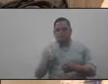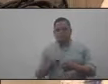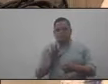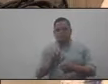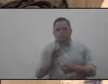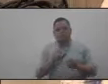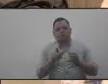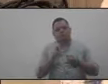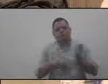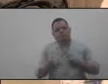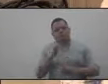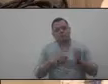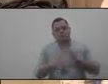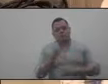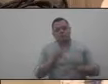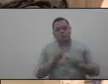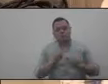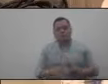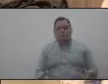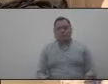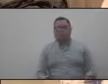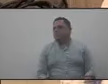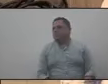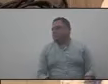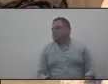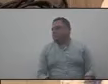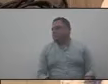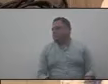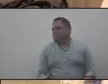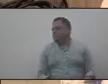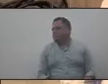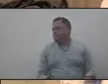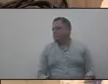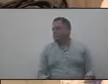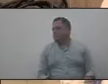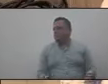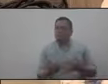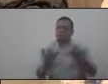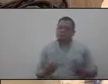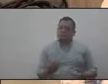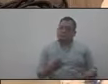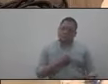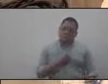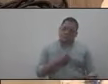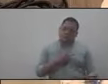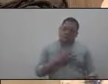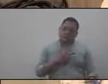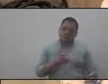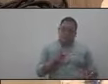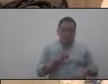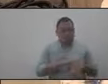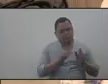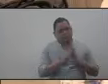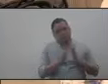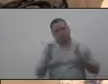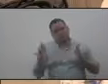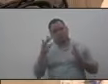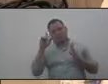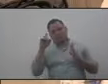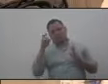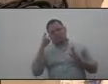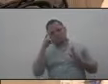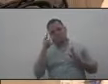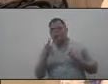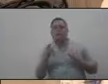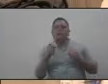departamento de Casanare. Ha habido una oportunidad bonita en este periodo de gobierno y creo que es